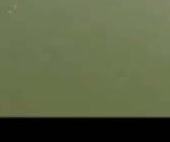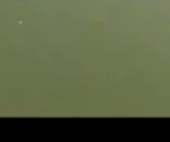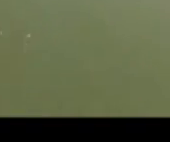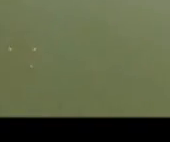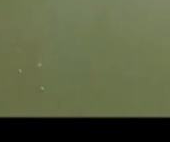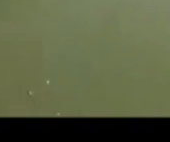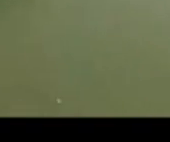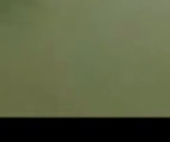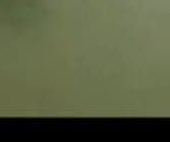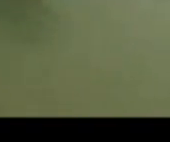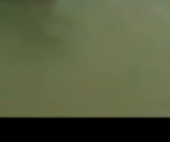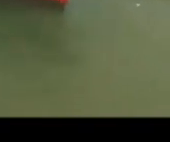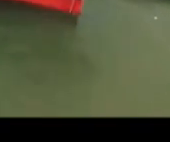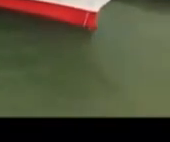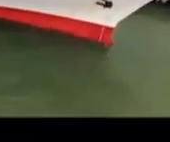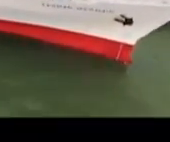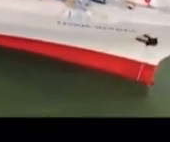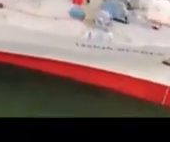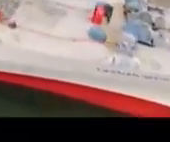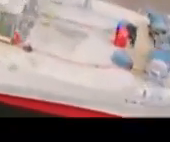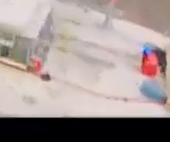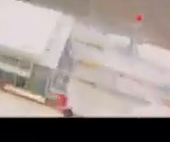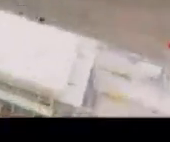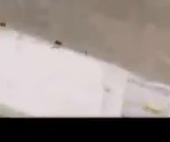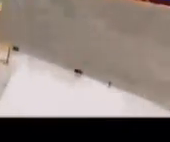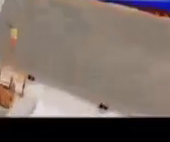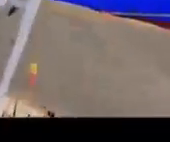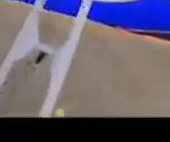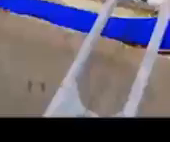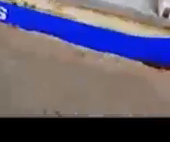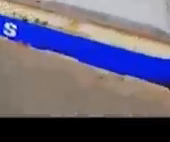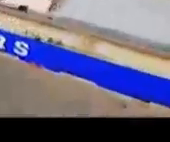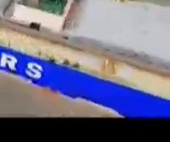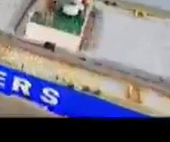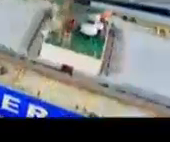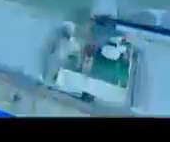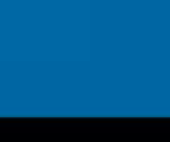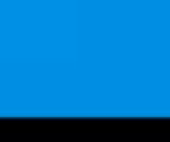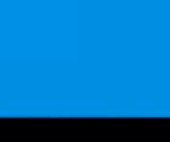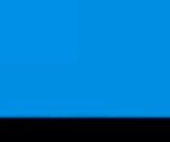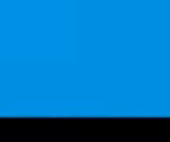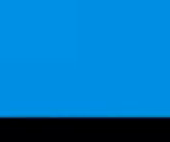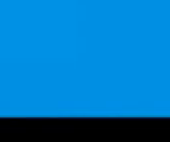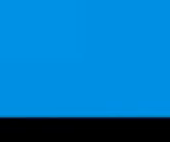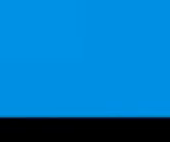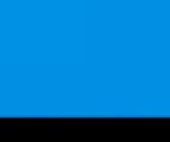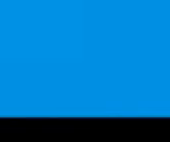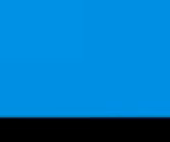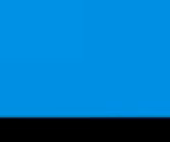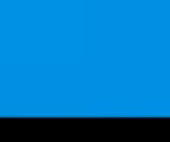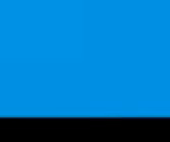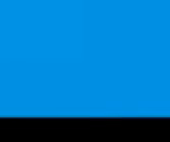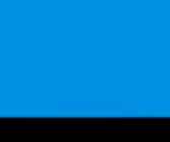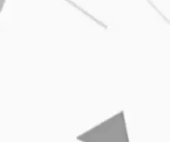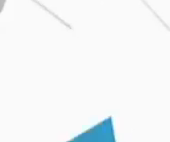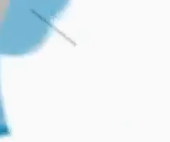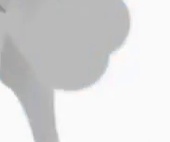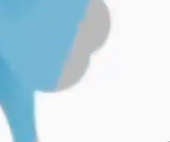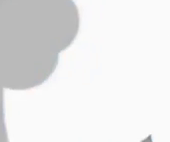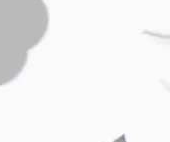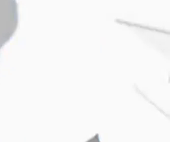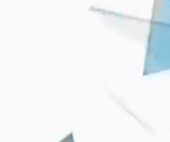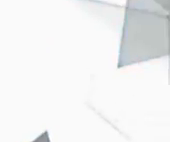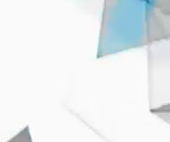es crecer, y el nuestro también. ¿Y tú, qué planes tienes con CNT?